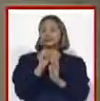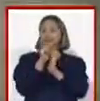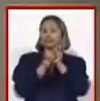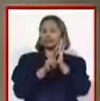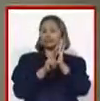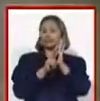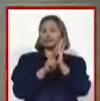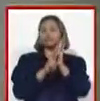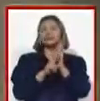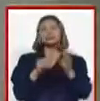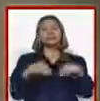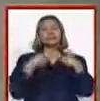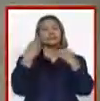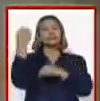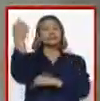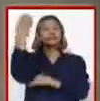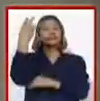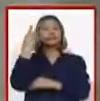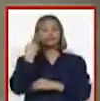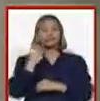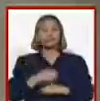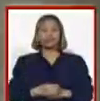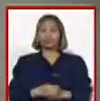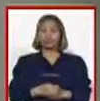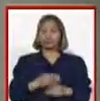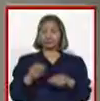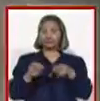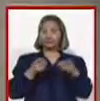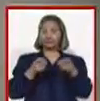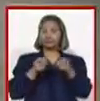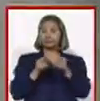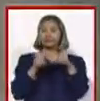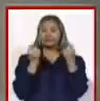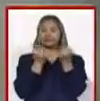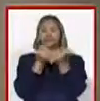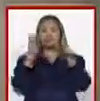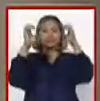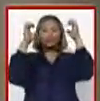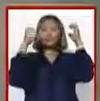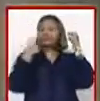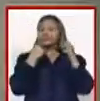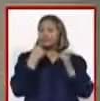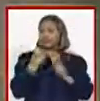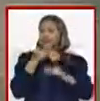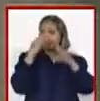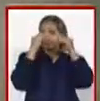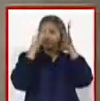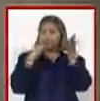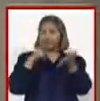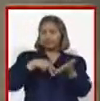imágenes proporcionadas por la Cámara de Vigilancia de la Dirección Departamental de Educación, develaron que la